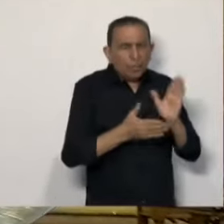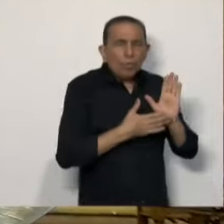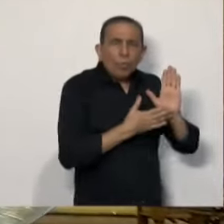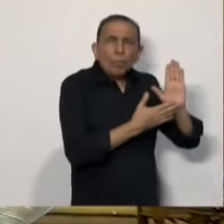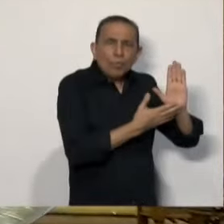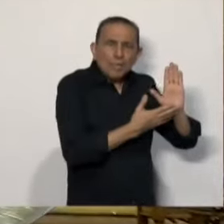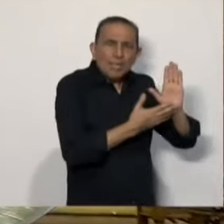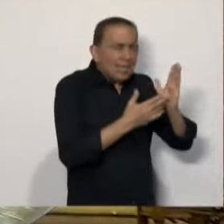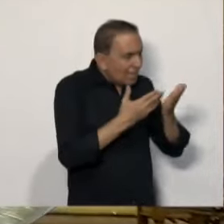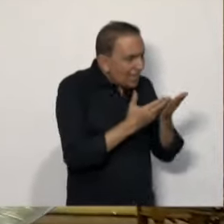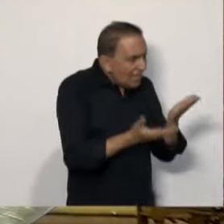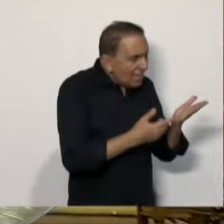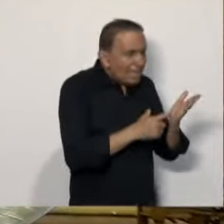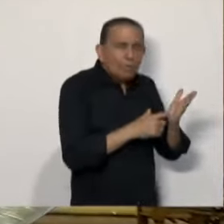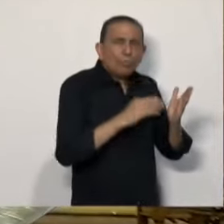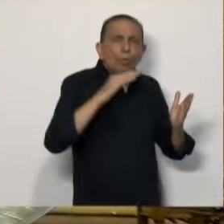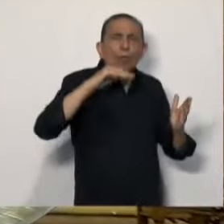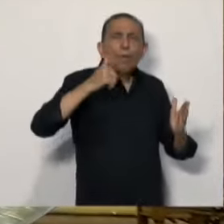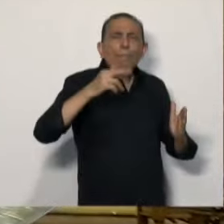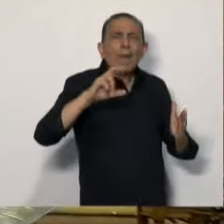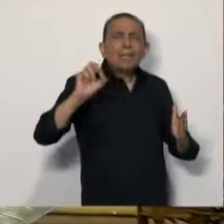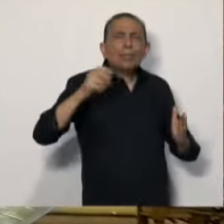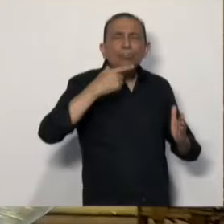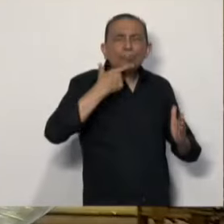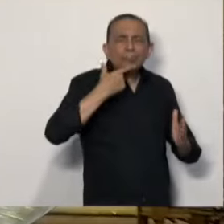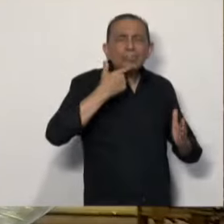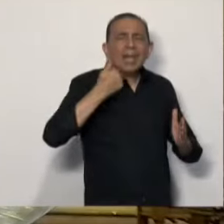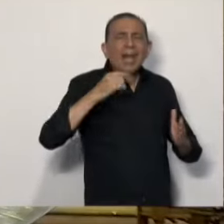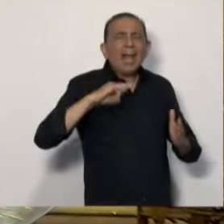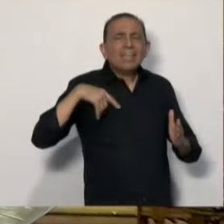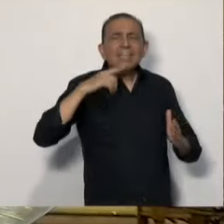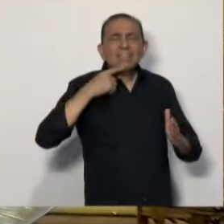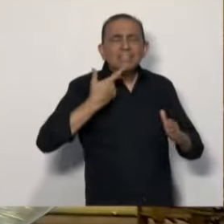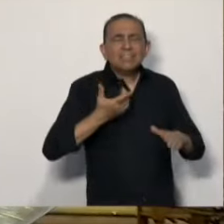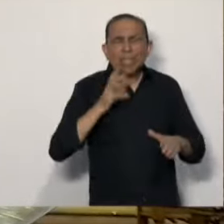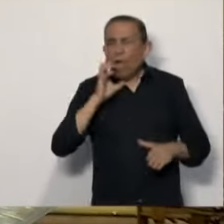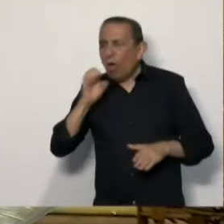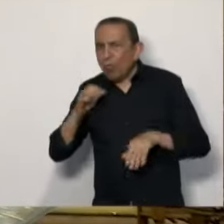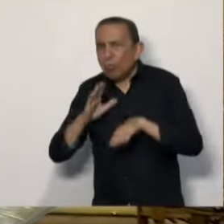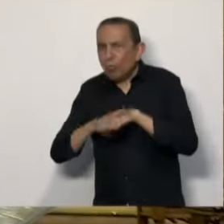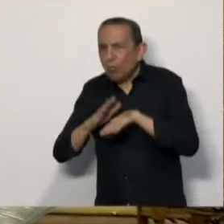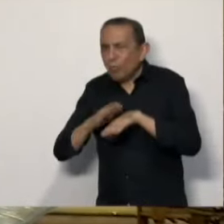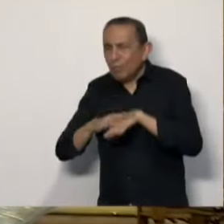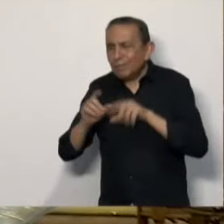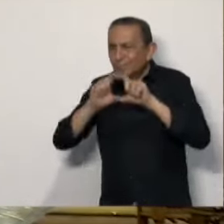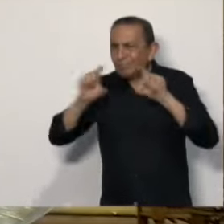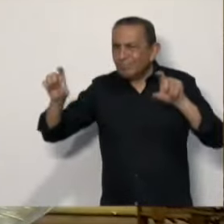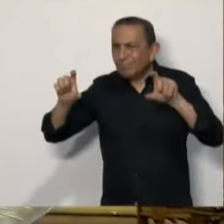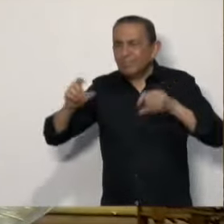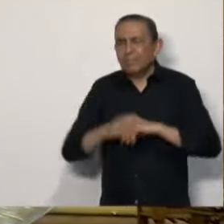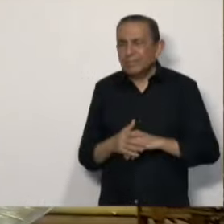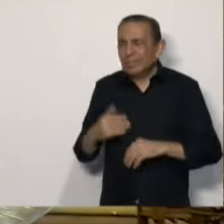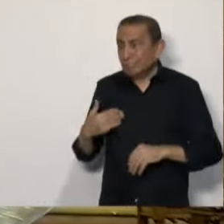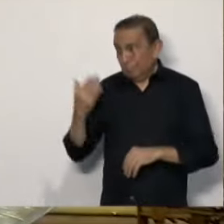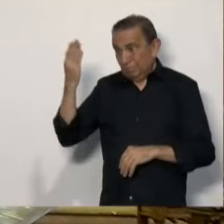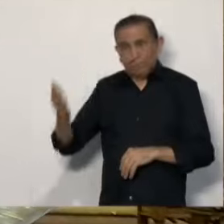de Marcos Aguinis, que se llama justamente El elogio de la culpa. El personaje principal es la culpa, y la